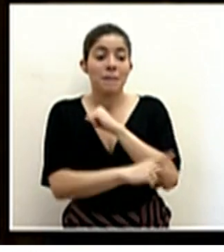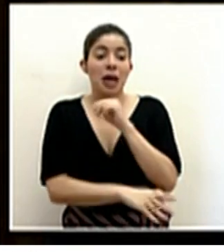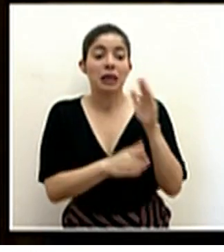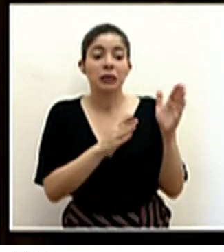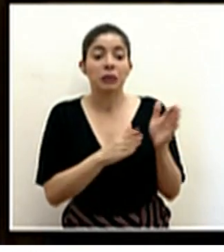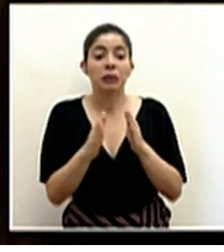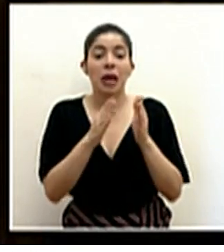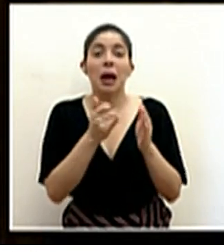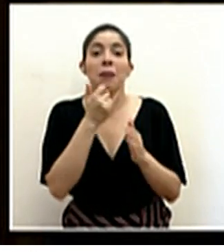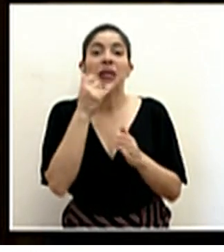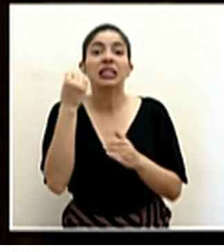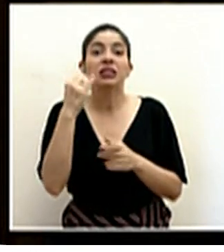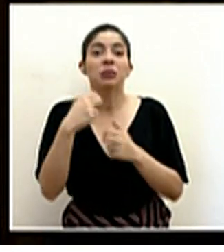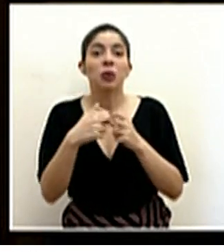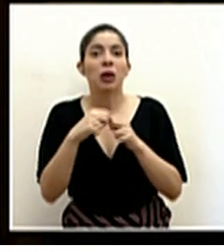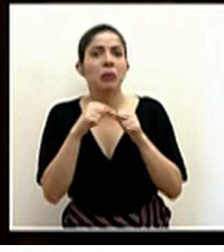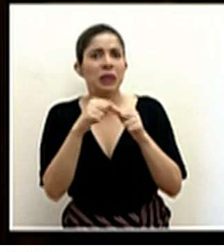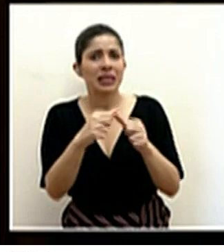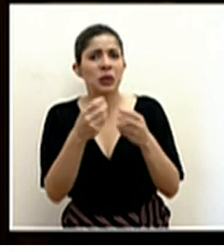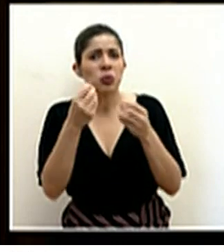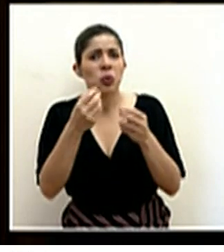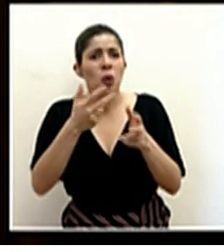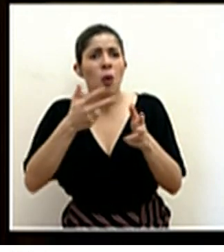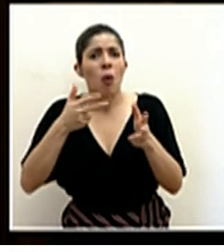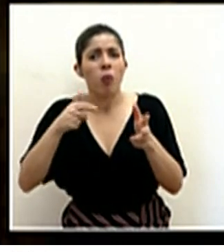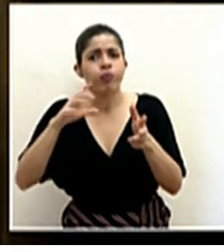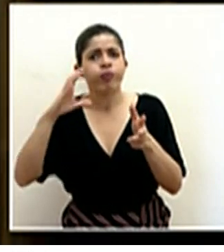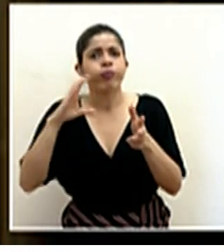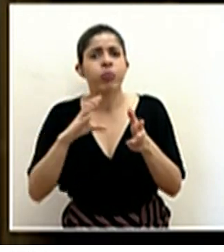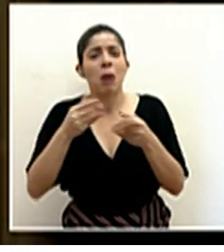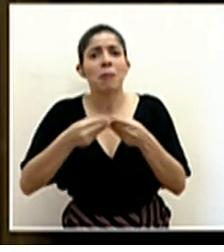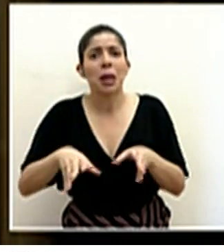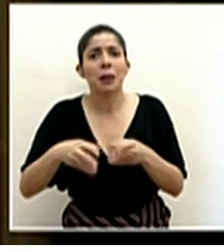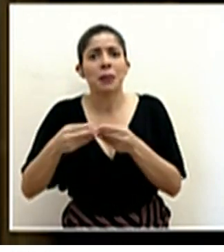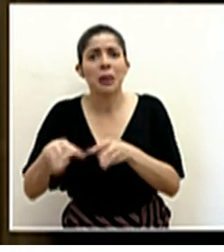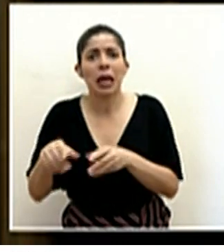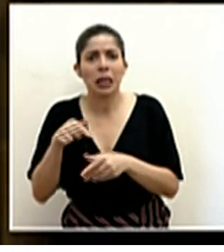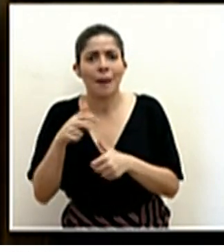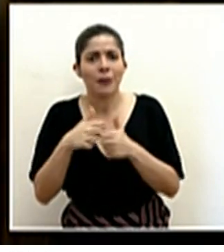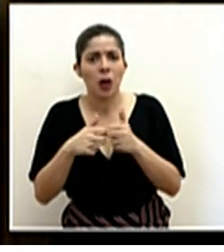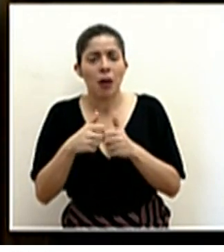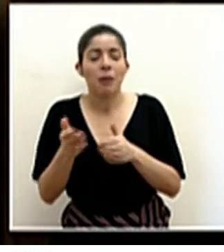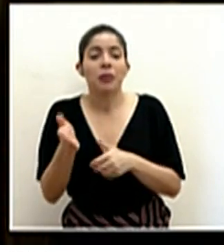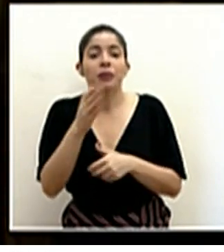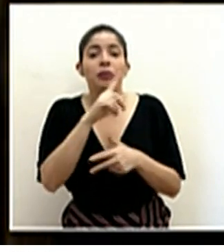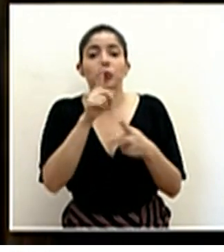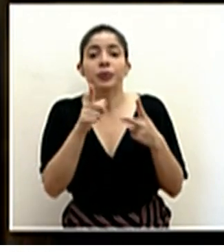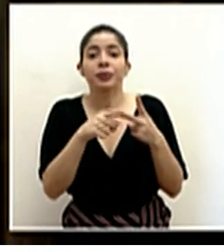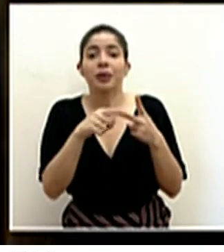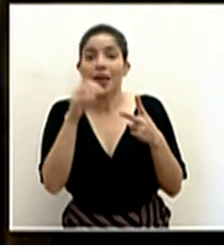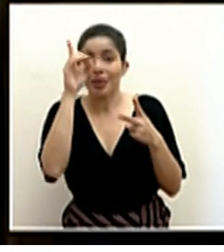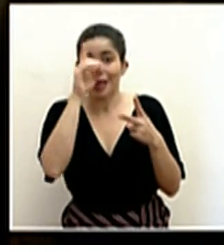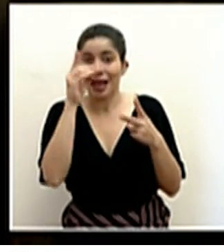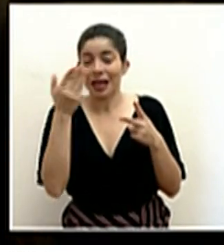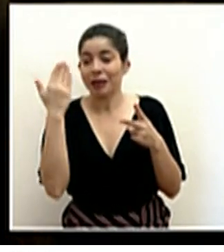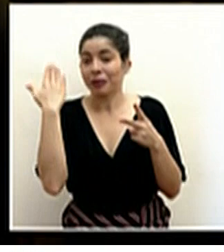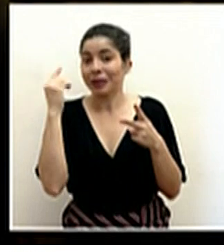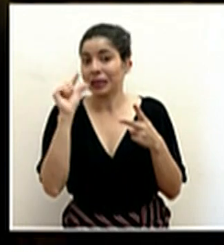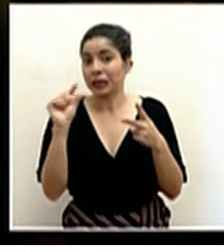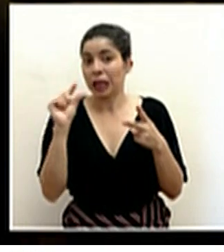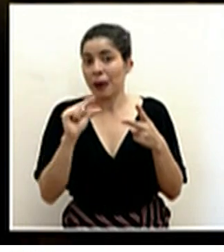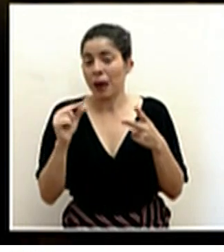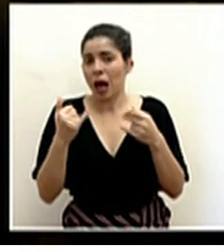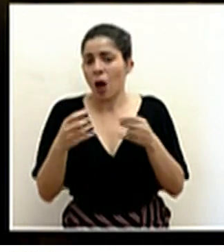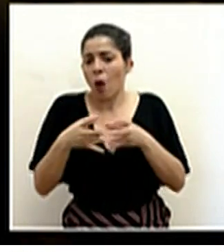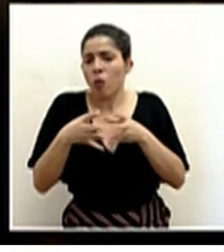los problemas se mantengan? Hay mucha carga que se está perdiendo, hay problemas por ese lado. Luego para don Daniel Salas, en las últimas semanas ha